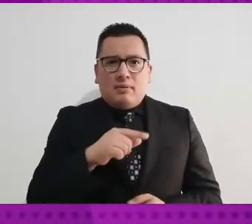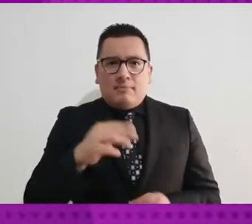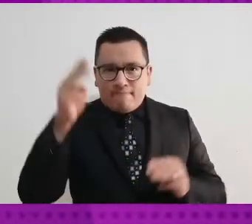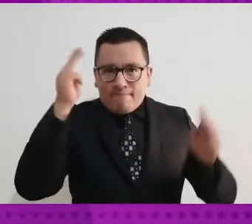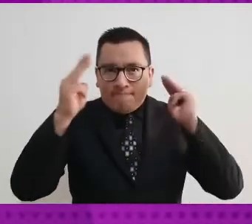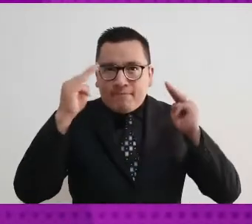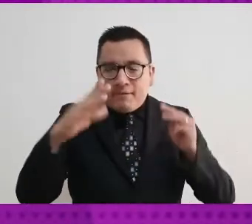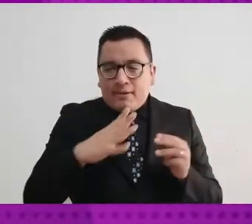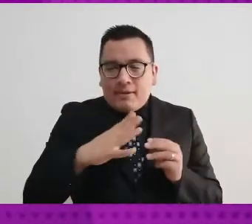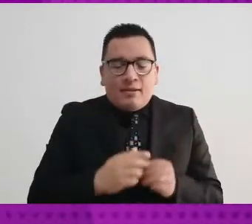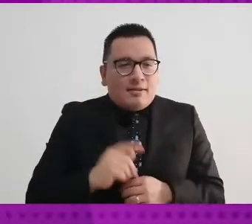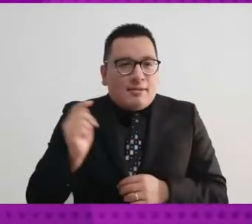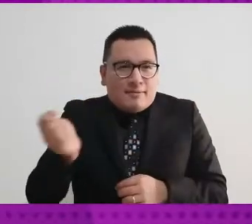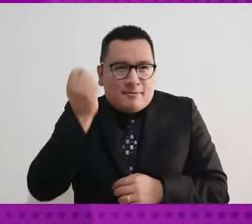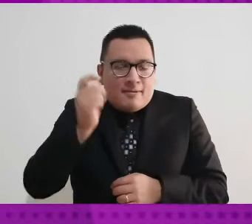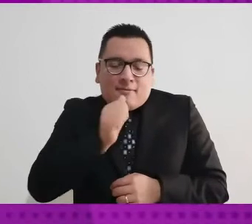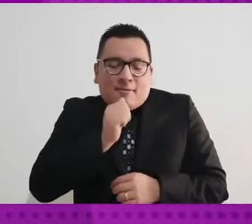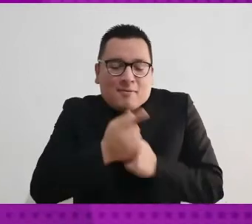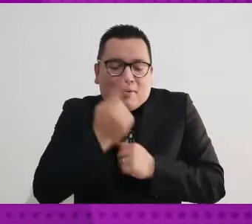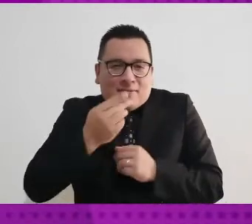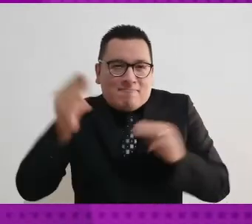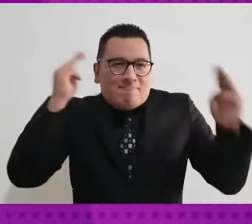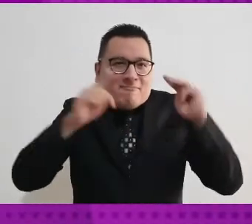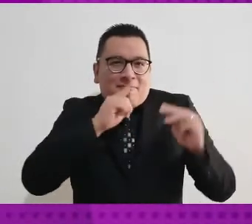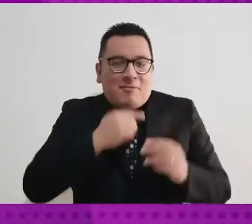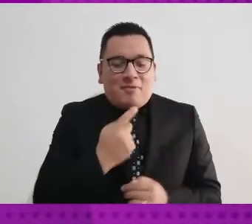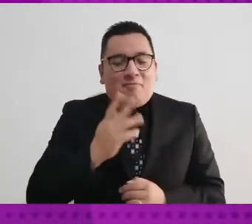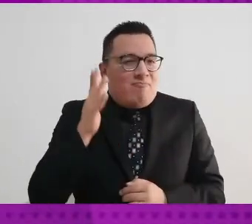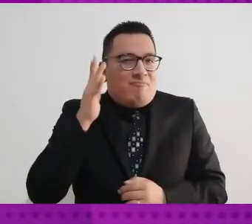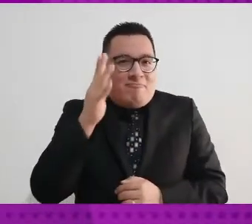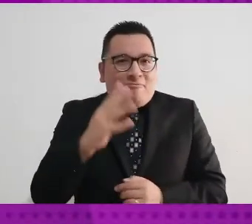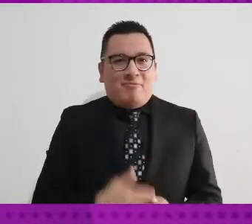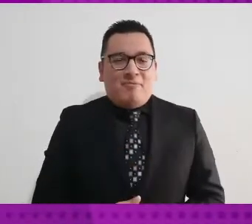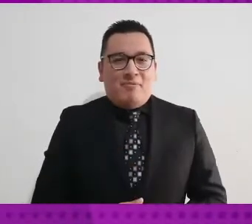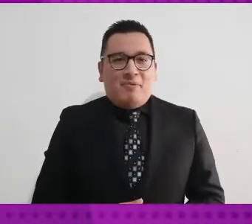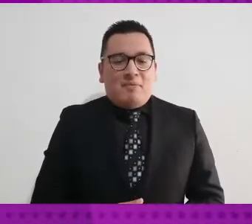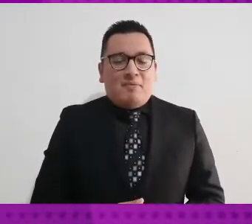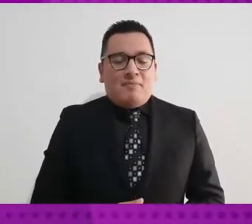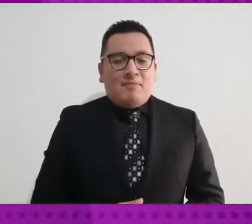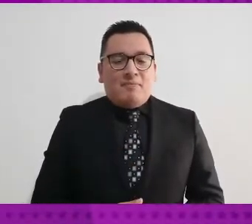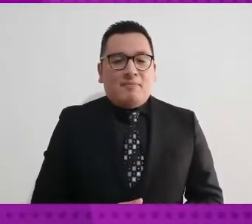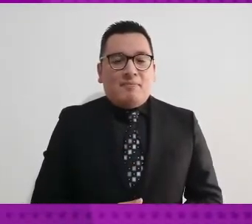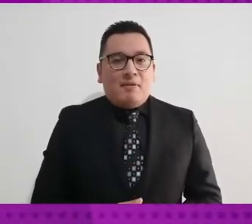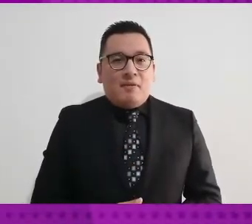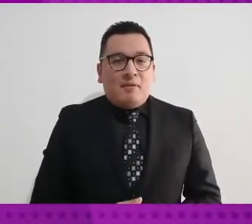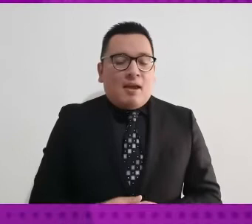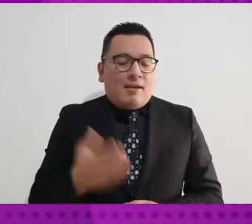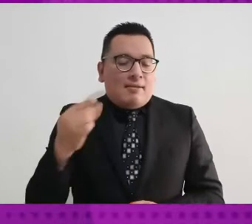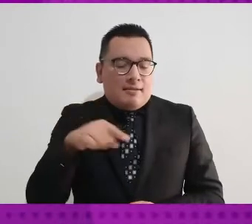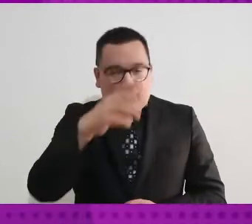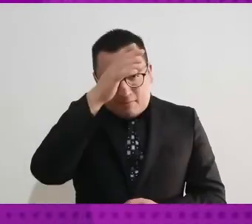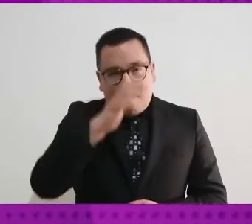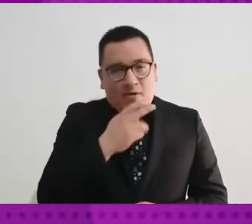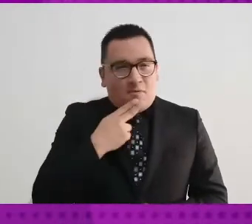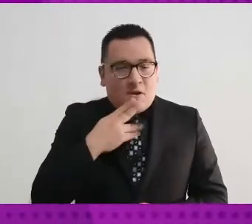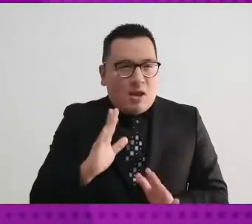están las urnas electrónicas, porque esas no son parte del museo, sino son parte del futuro, de la operación presente, incluso ya en las elecciones pasadas en